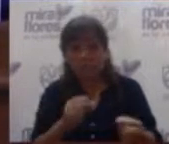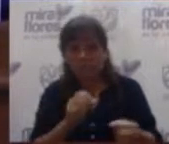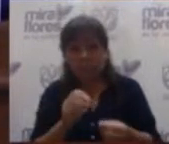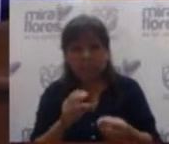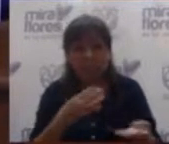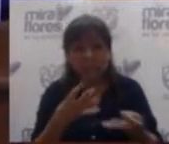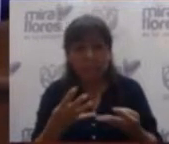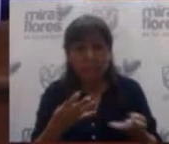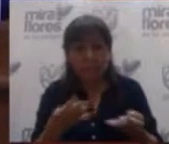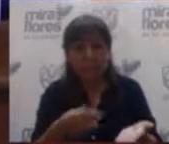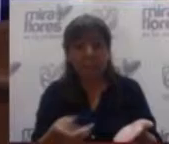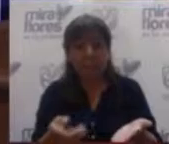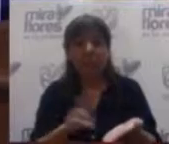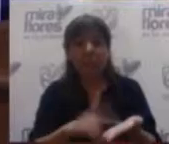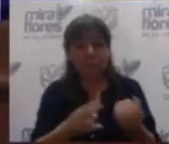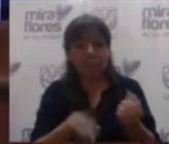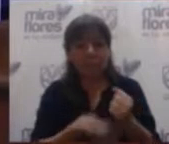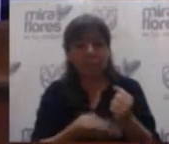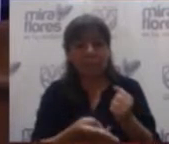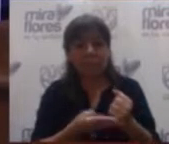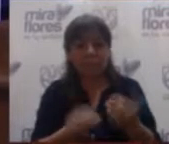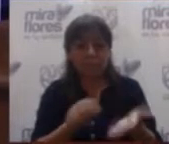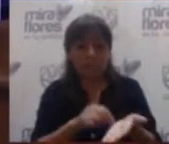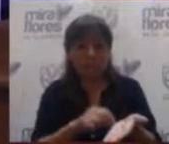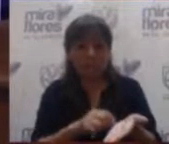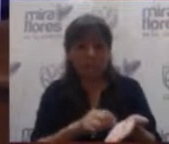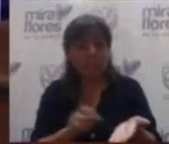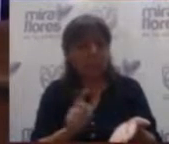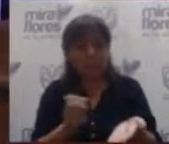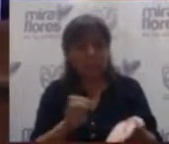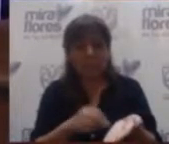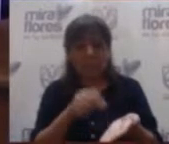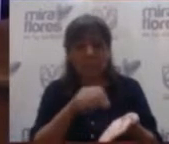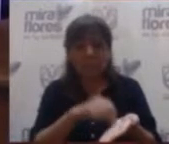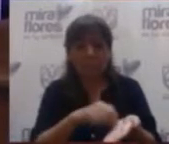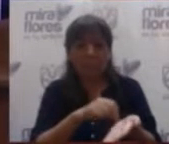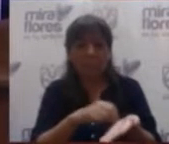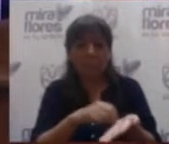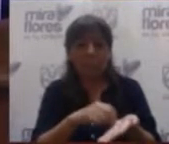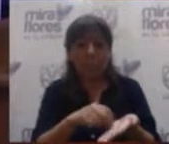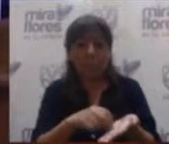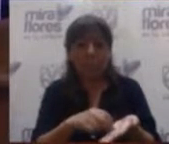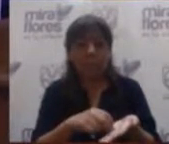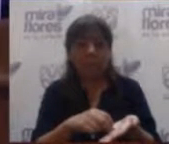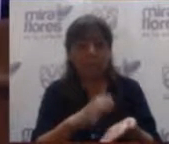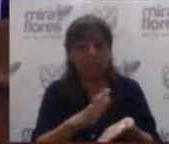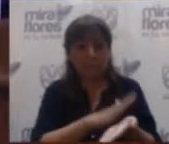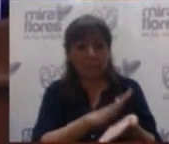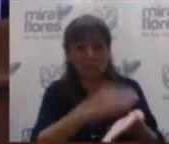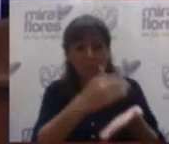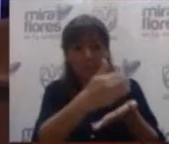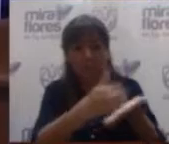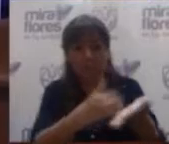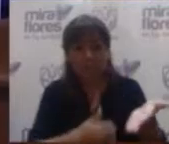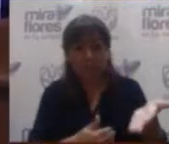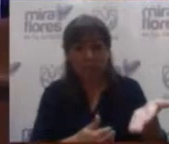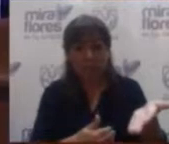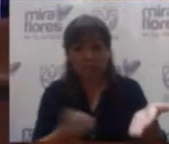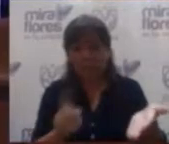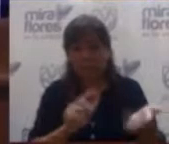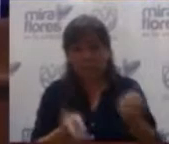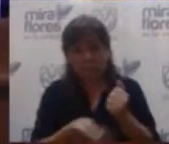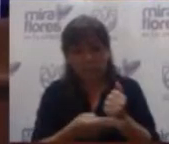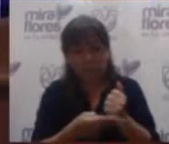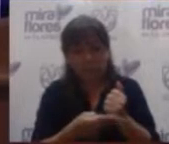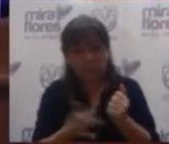no se está seguro, yo recomendaría que no pongan esto en el acta, porque si no se está seguro de algo, mejor es no ponerlo,